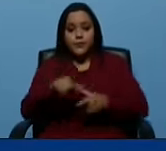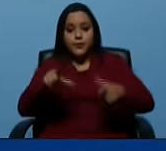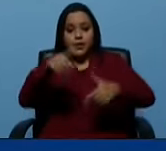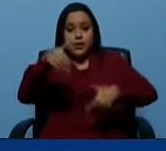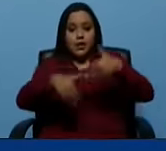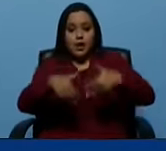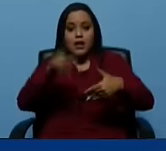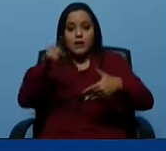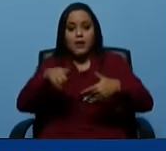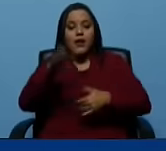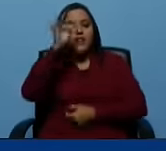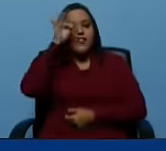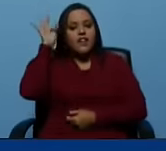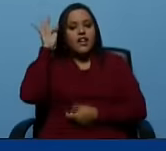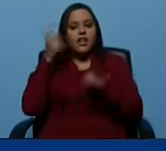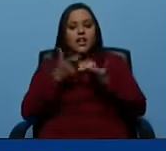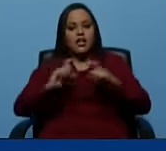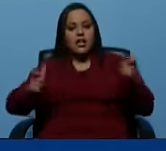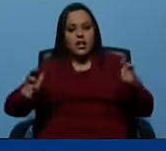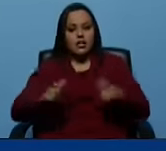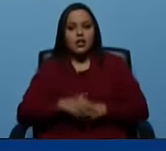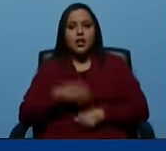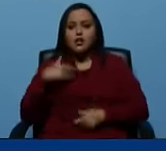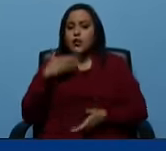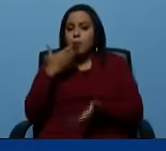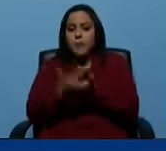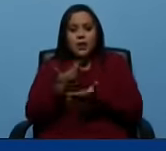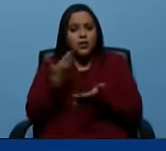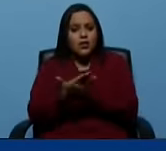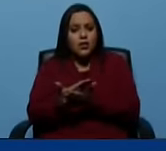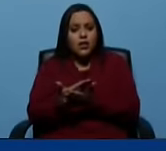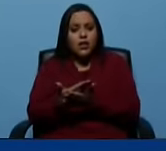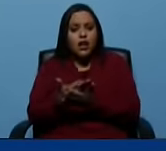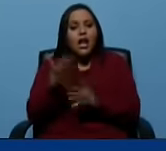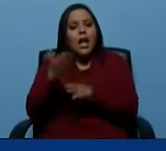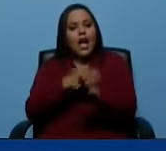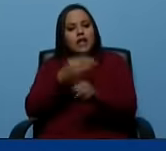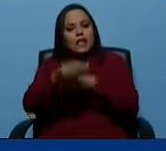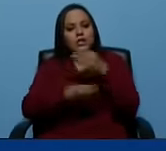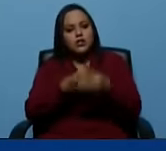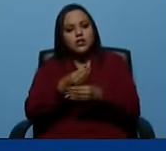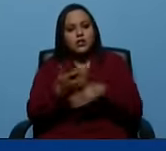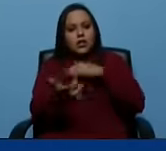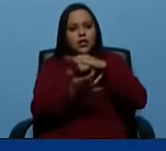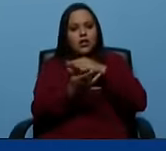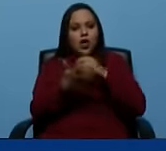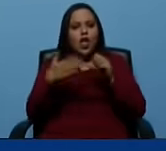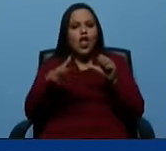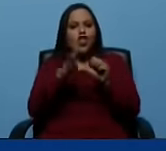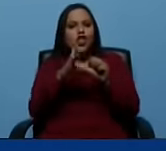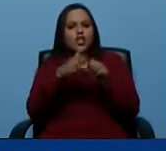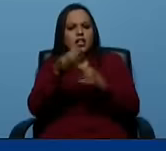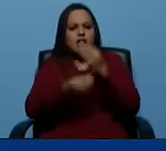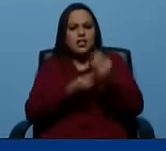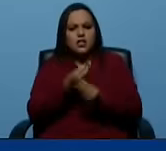ante el fiscal general de la República, establecida ya tecnológicamente la huella de dónde fue, de qué lugar fue.